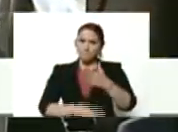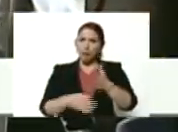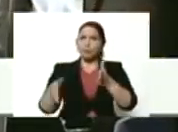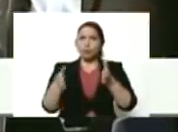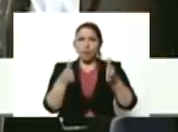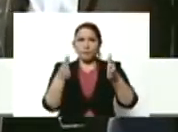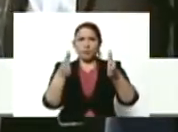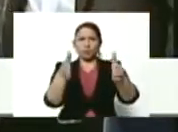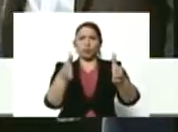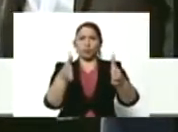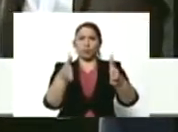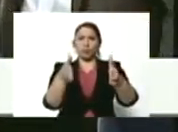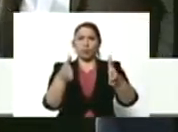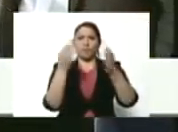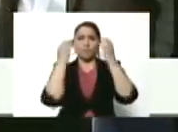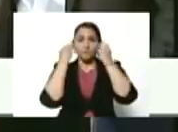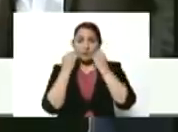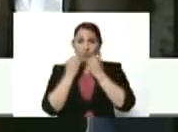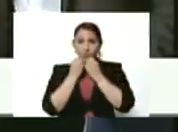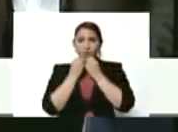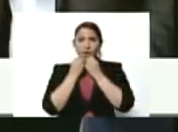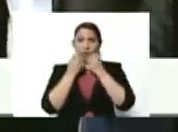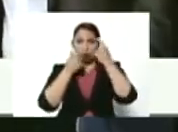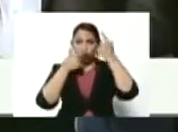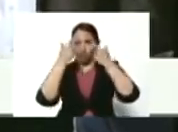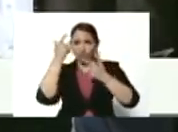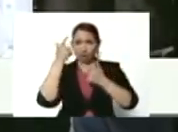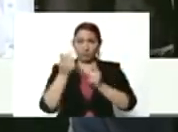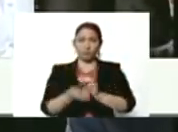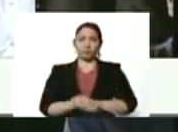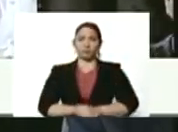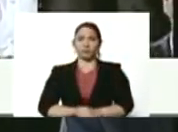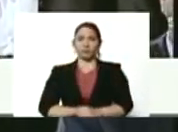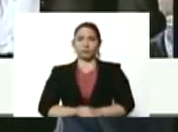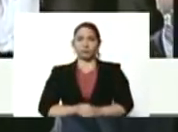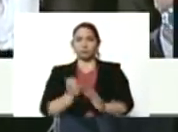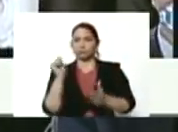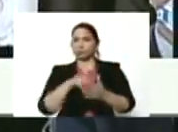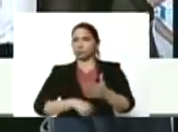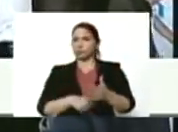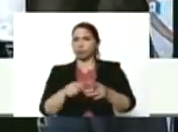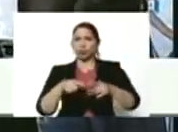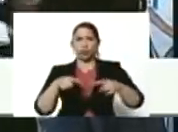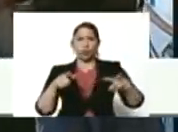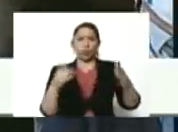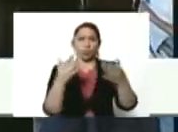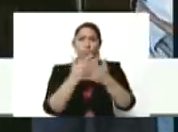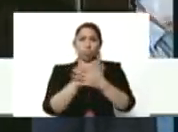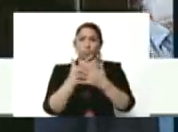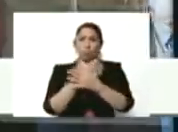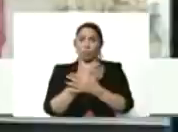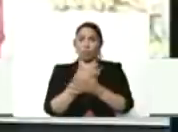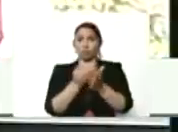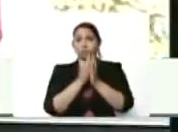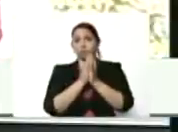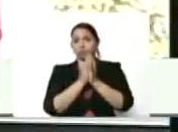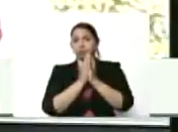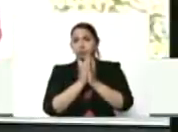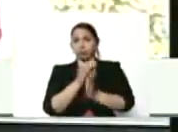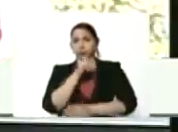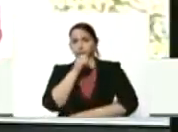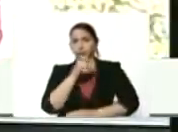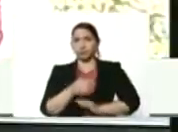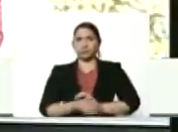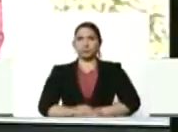camino de Fidel, de Chávez, sin lugar a dudas. Bueno, micrófono, por favor. Así